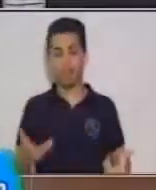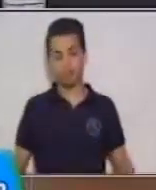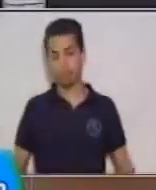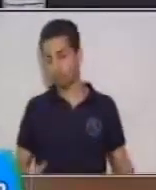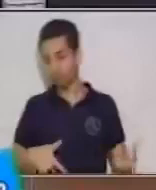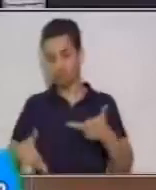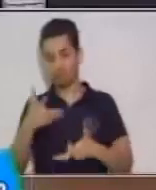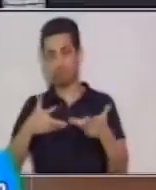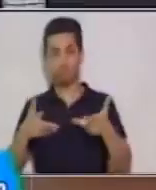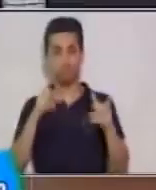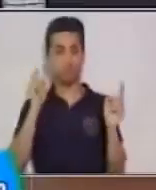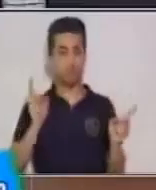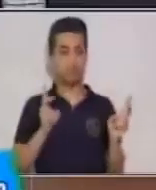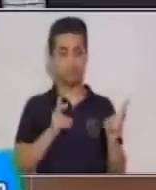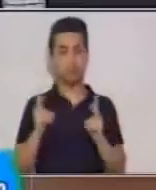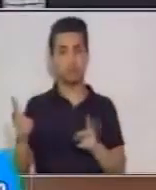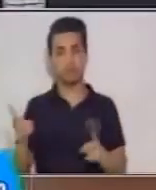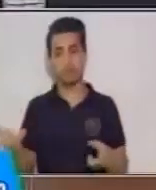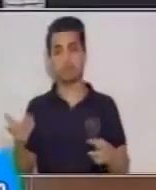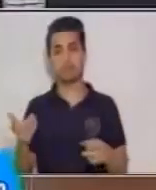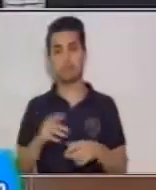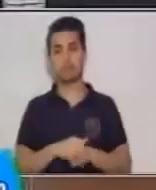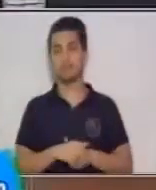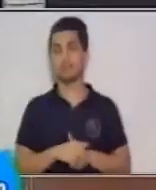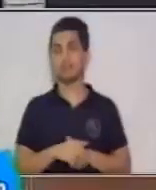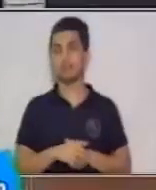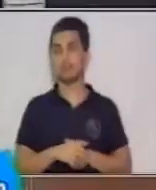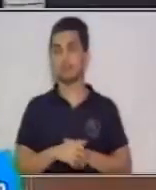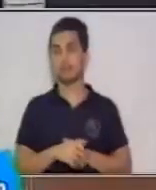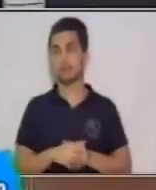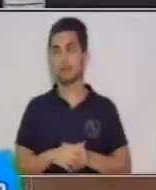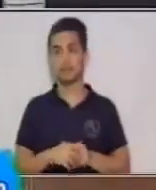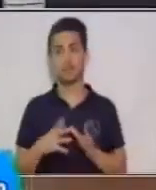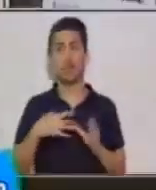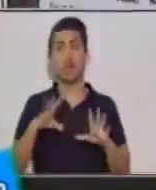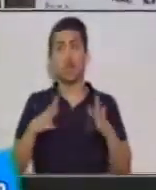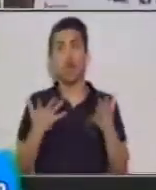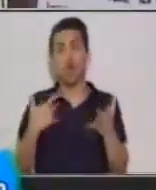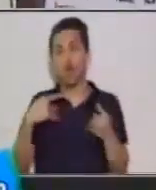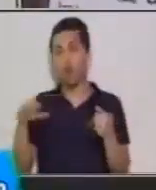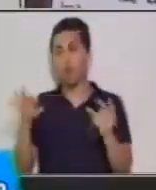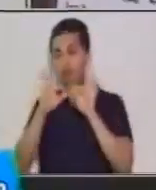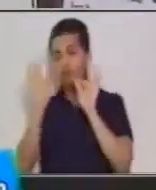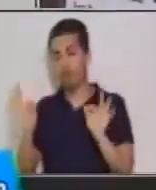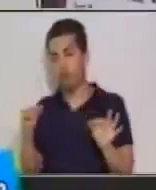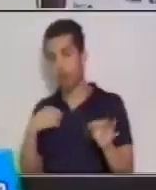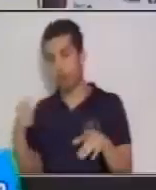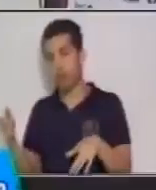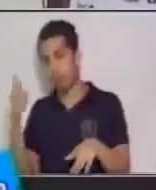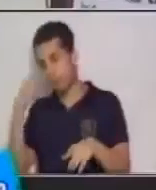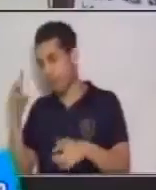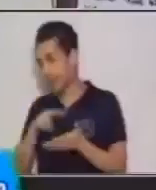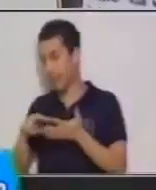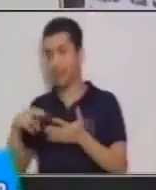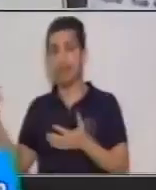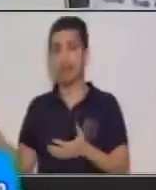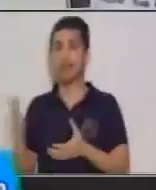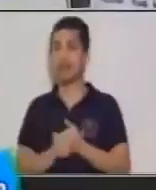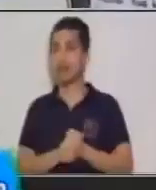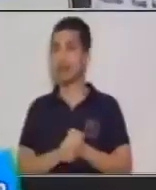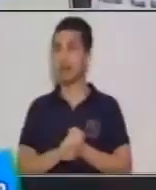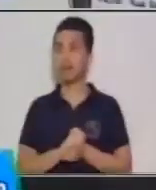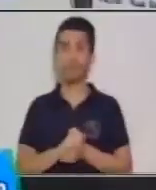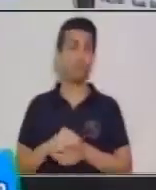y constantemente lo hemos puesto en práctica. ¿Y de qué me va a servir todo este tipo de lectura? Bien,